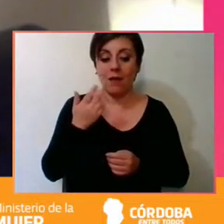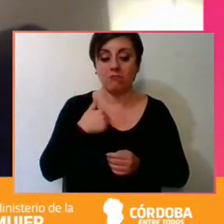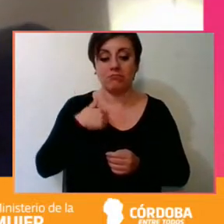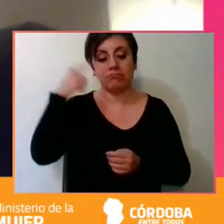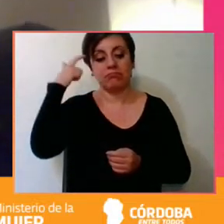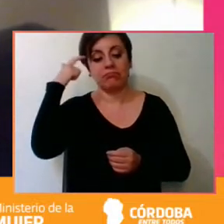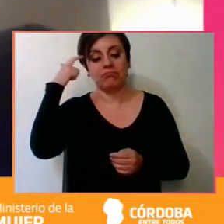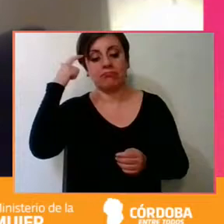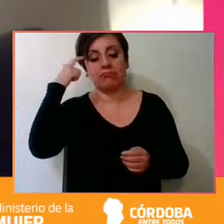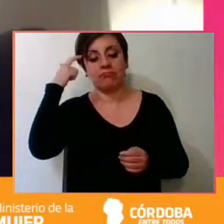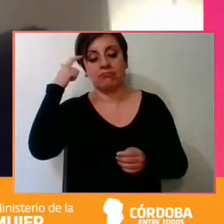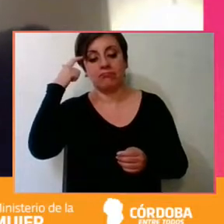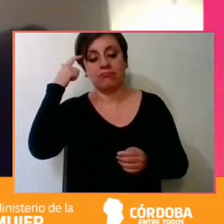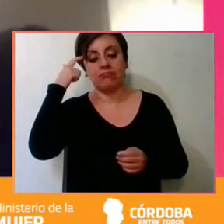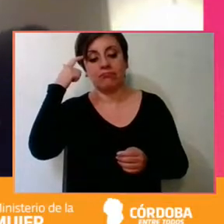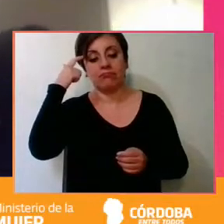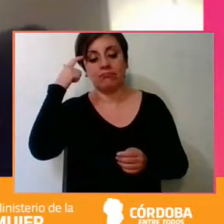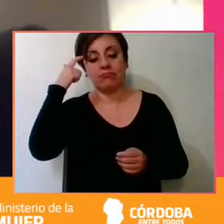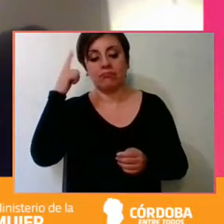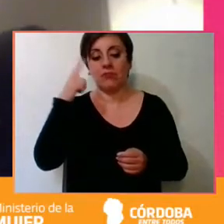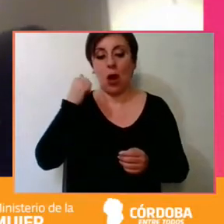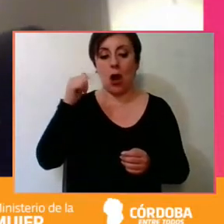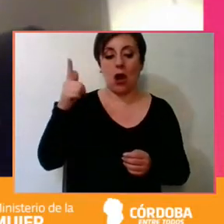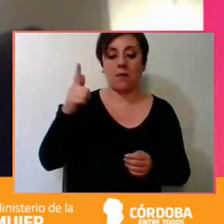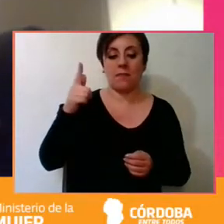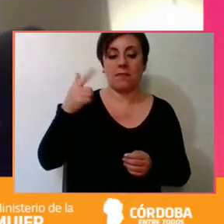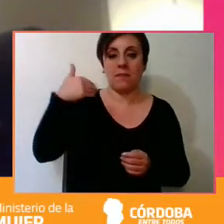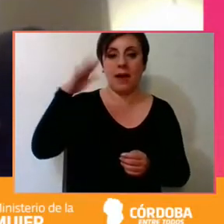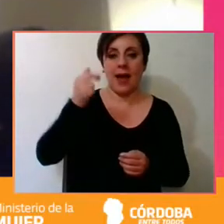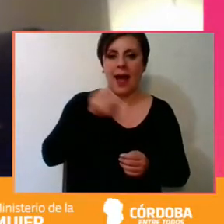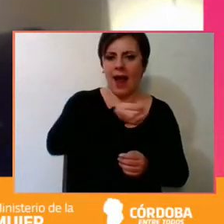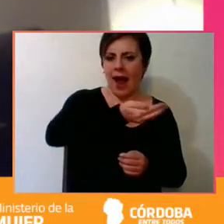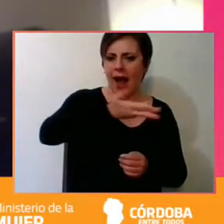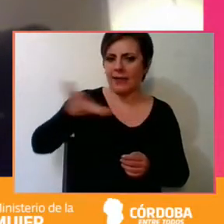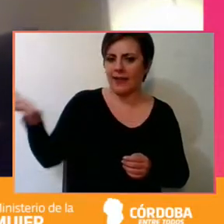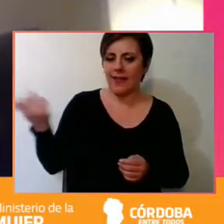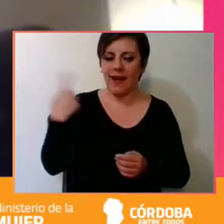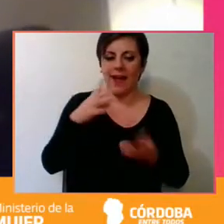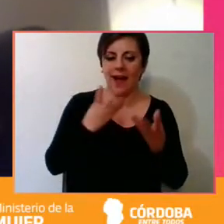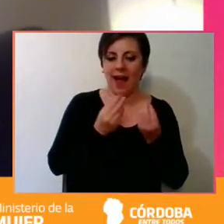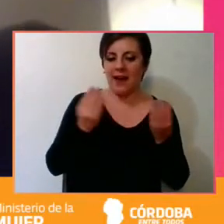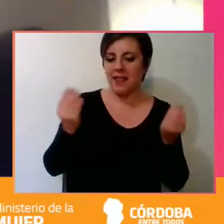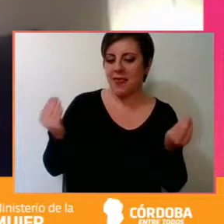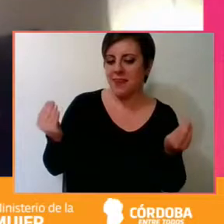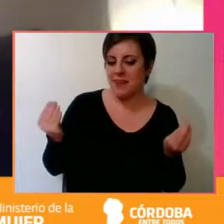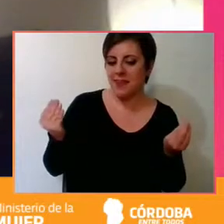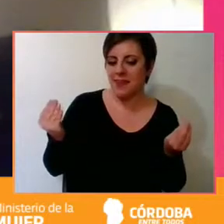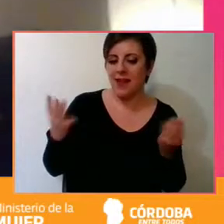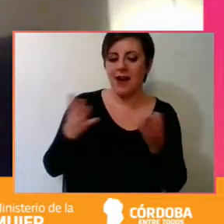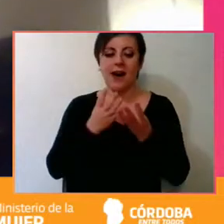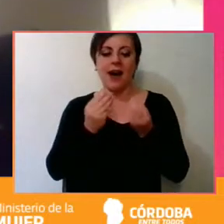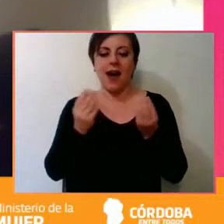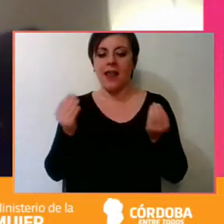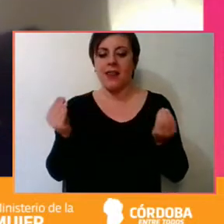pensando, y es un señor que privilegia más la cantidad que la calidad, ¿no? Porque tantas cosas,